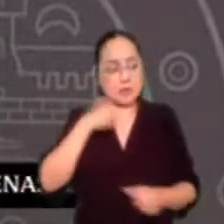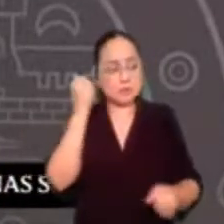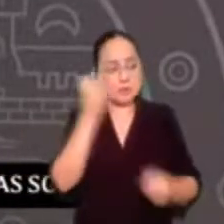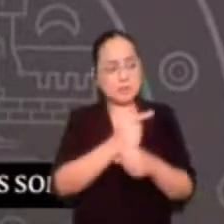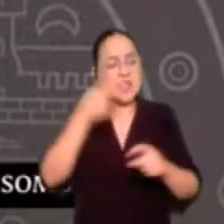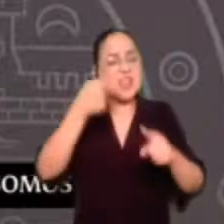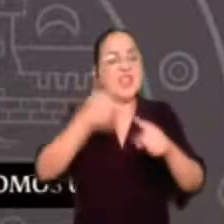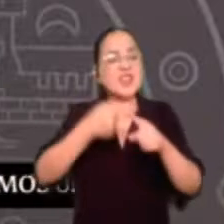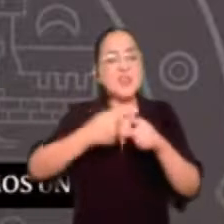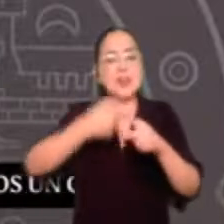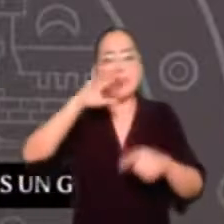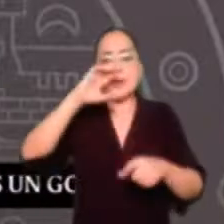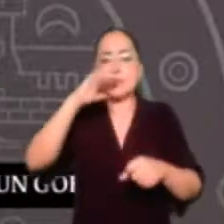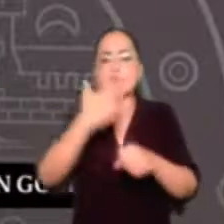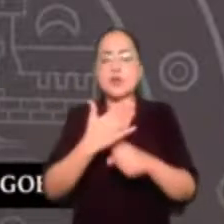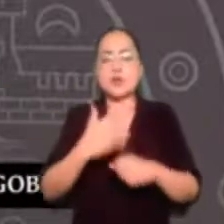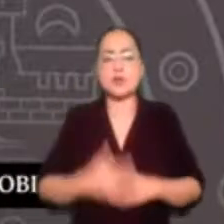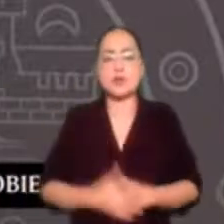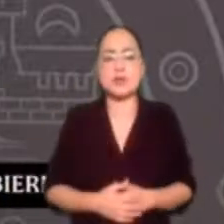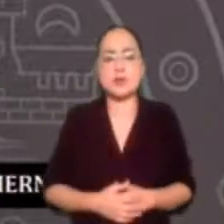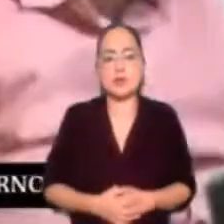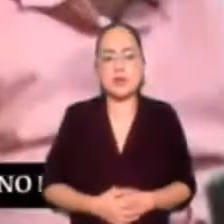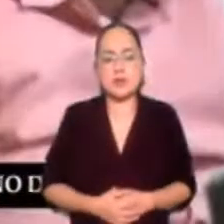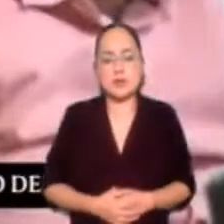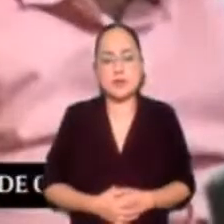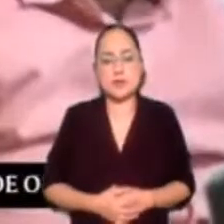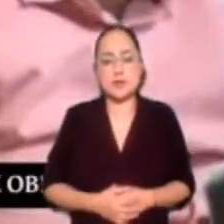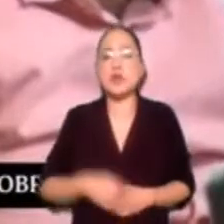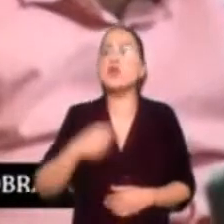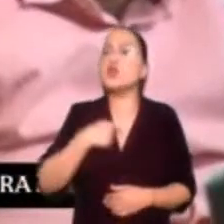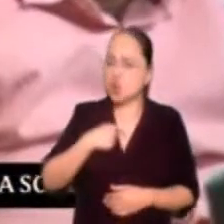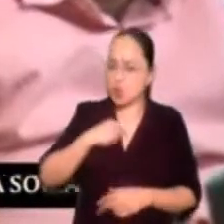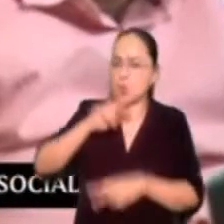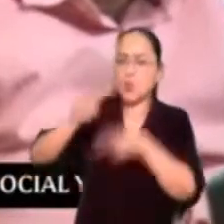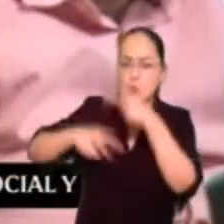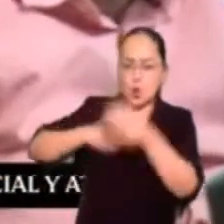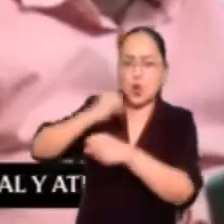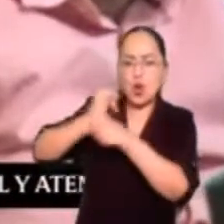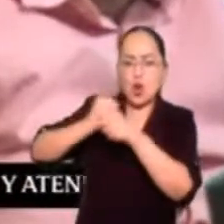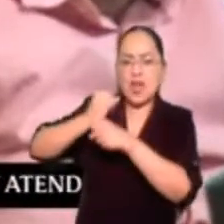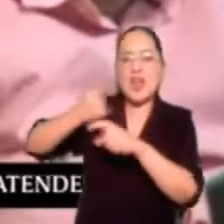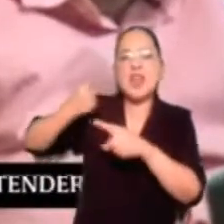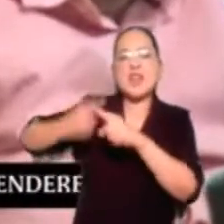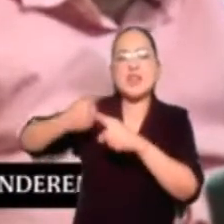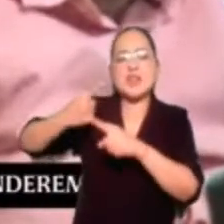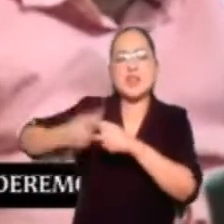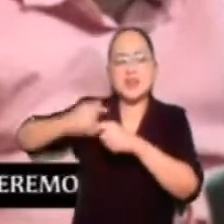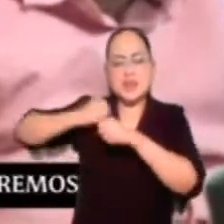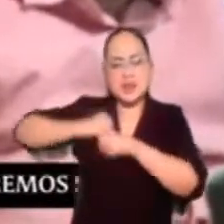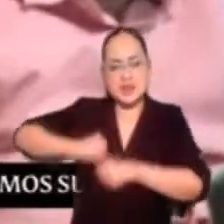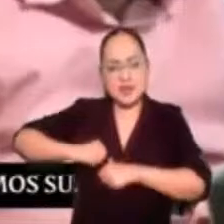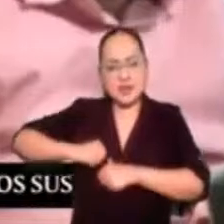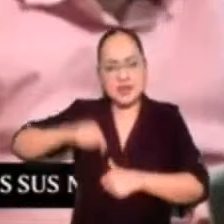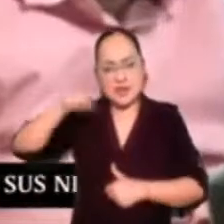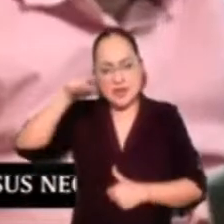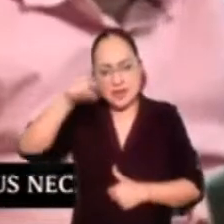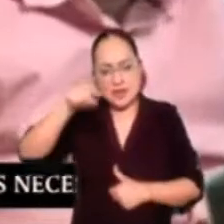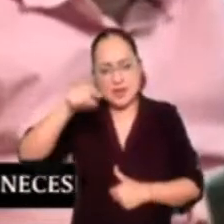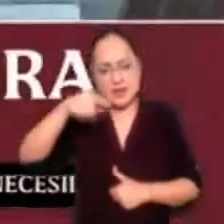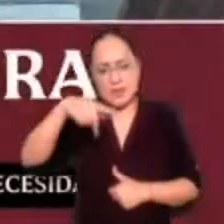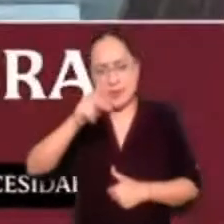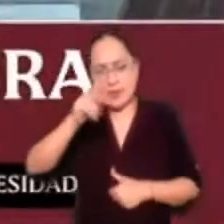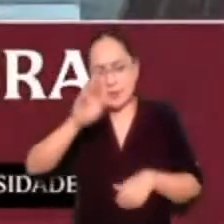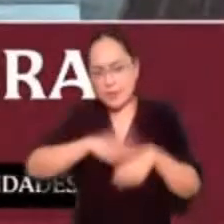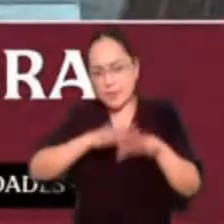Sí, no. Me comprometo a investigar algo sobre eso que es titular y sobre todo para